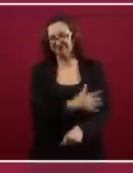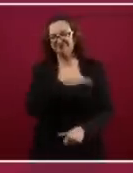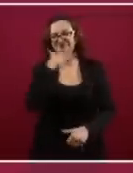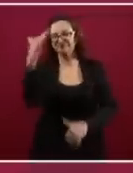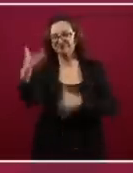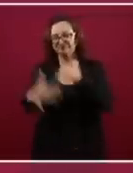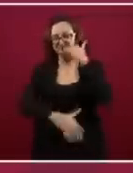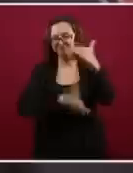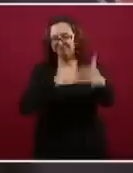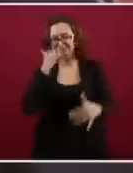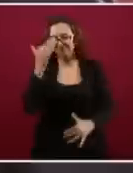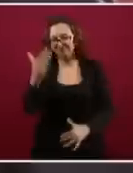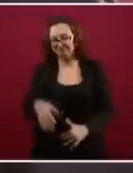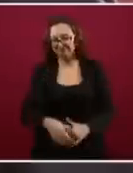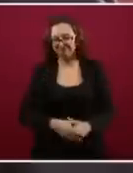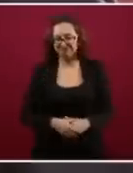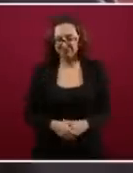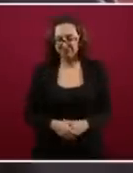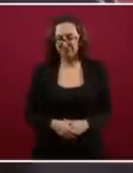corruptas.